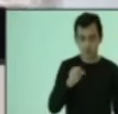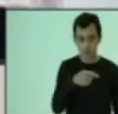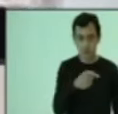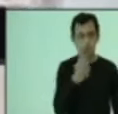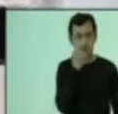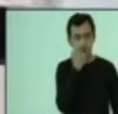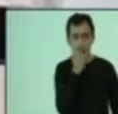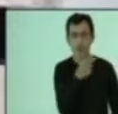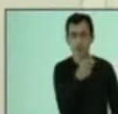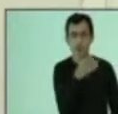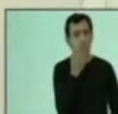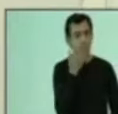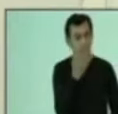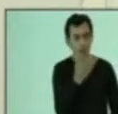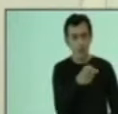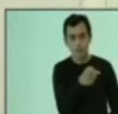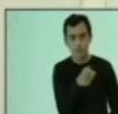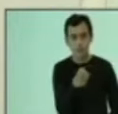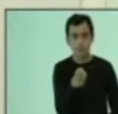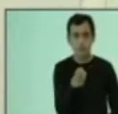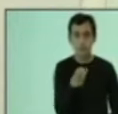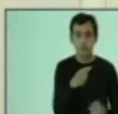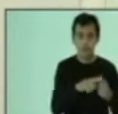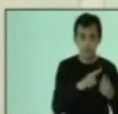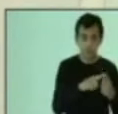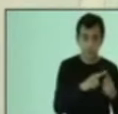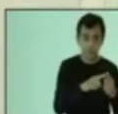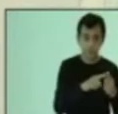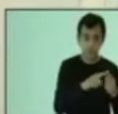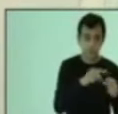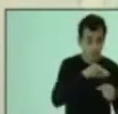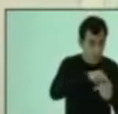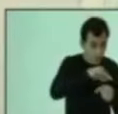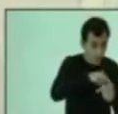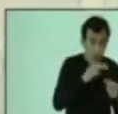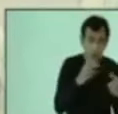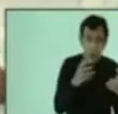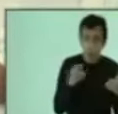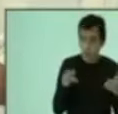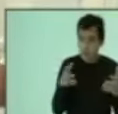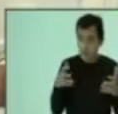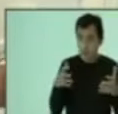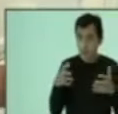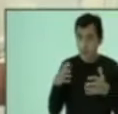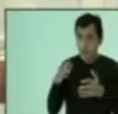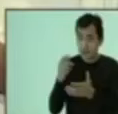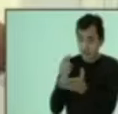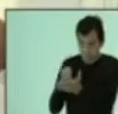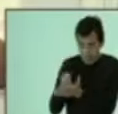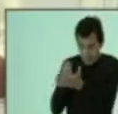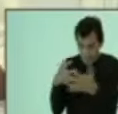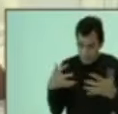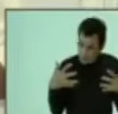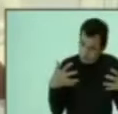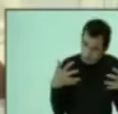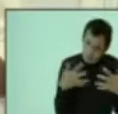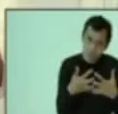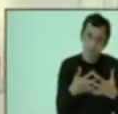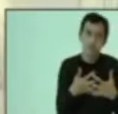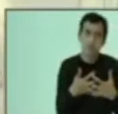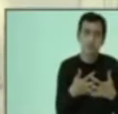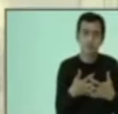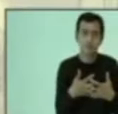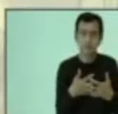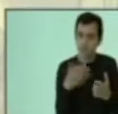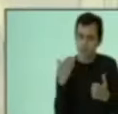fusionar la clínica del fraccionamiento Olmecas, fusionarla con el centro de rehabilitación. Lo dije hace un momento, para